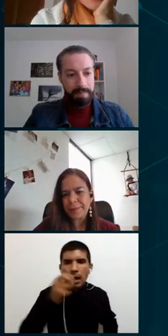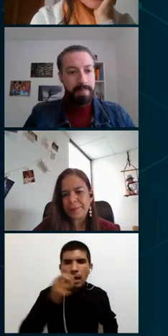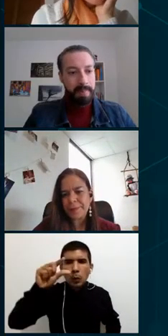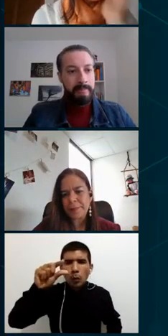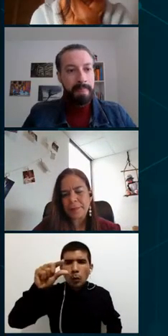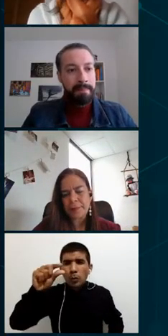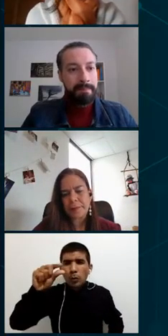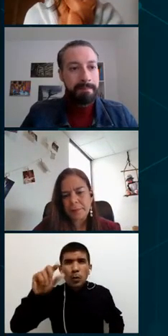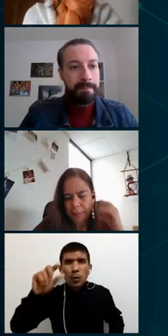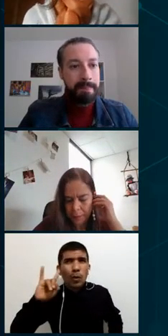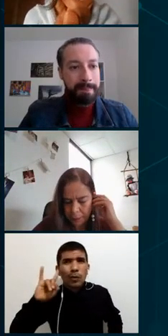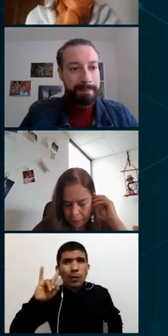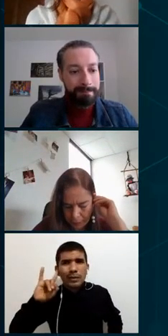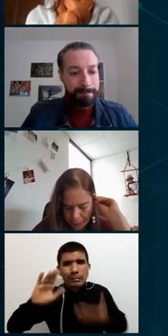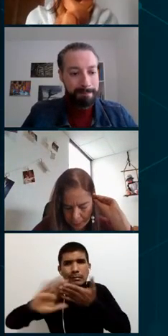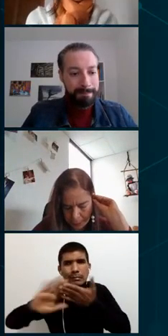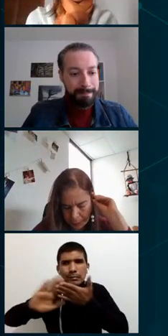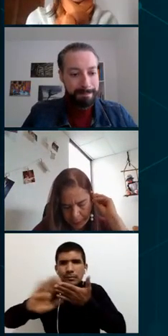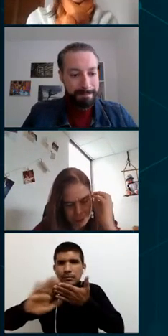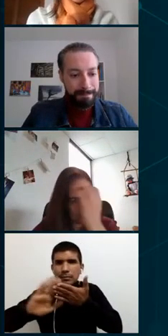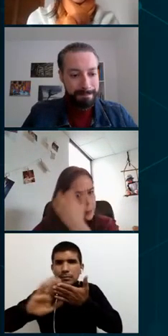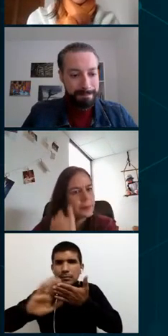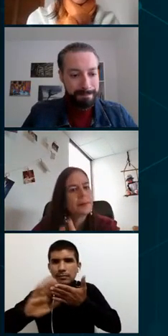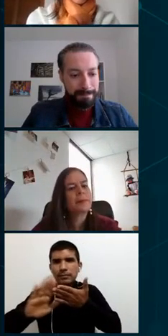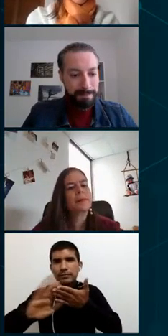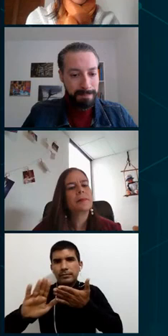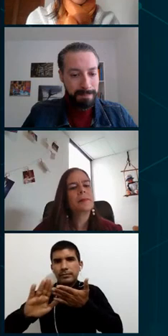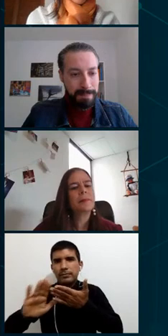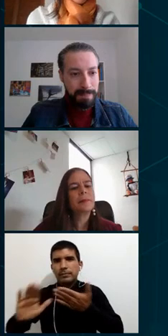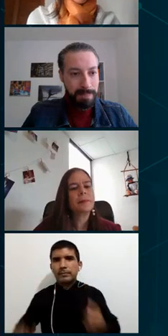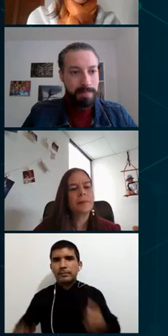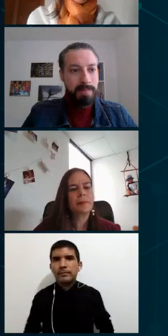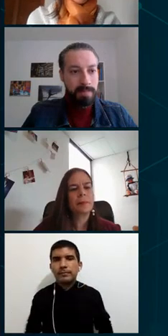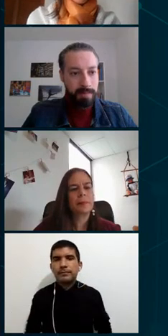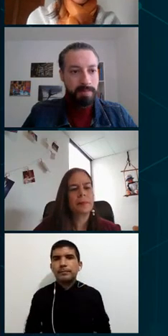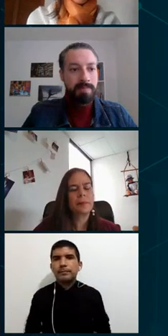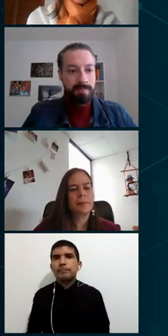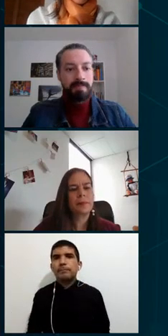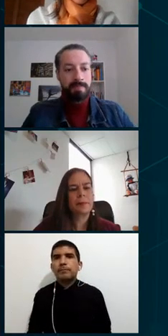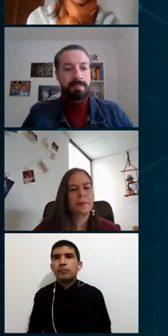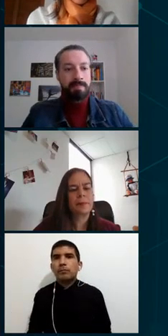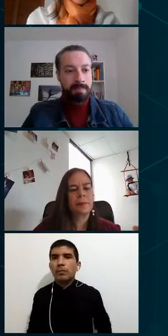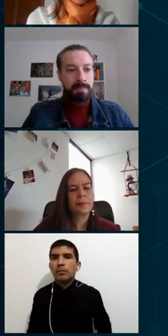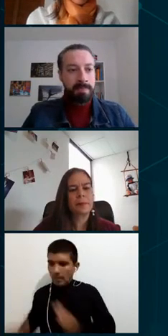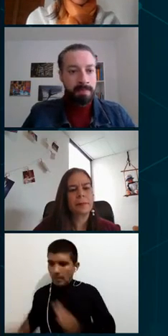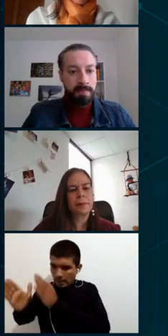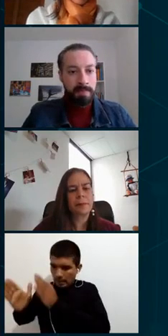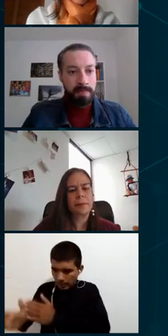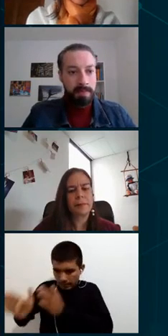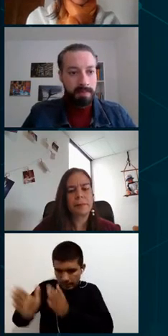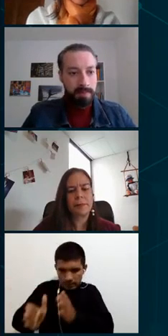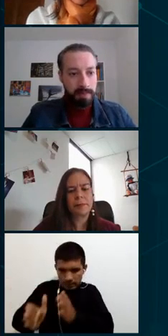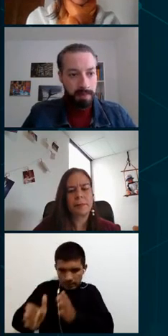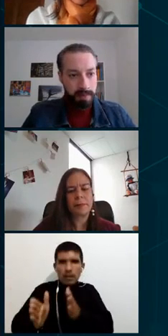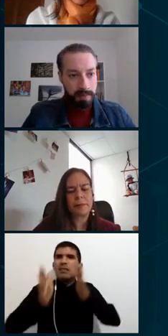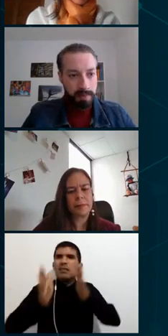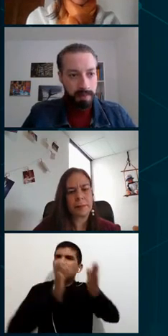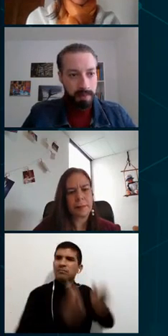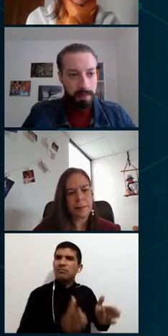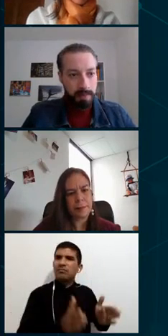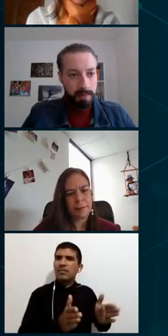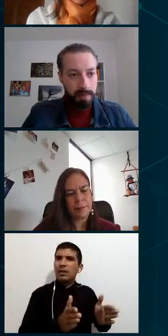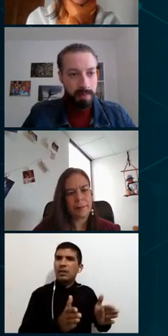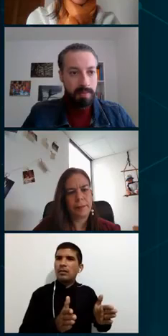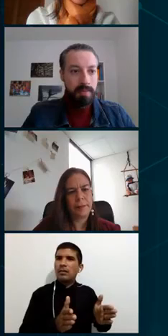bueno, acá desenvolviéndome con lo que más o menos. Llegamos a la etapa de prototipar, una de las etapas de Design Thinking que